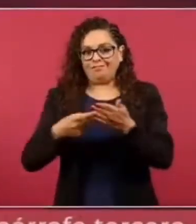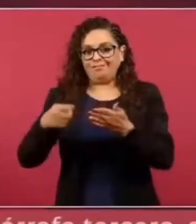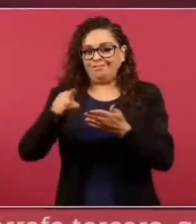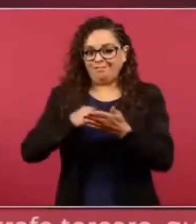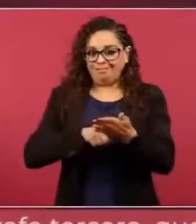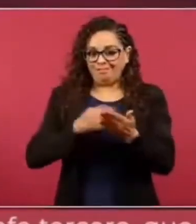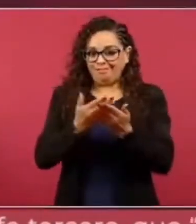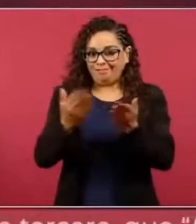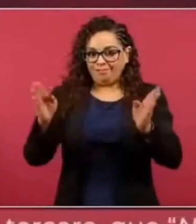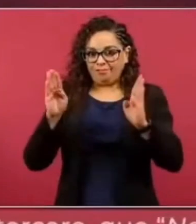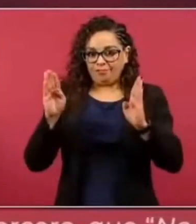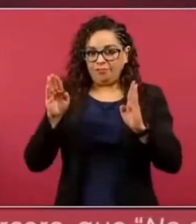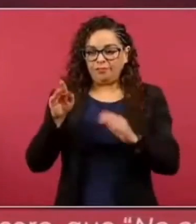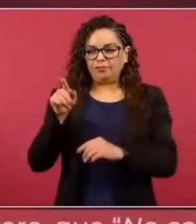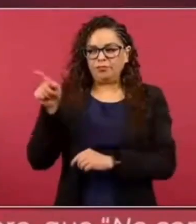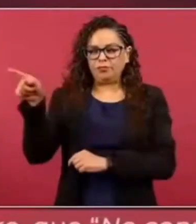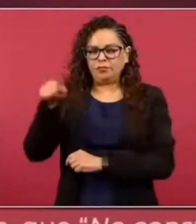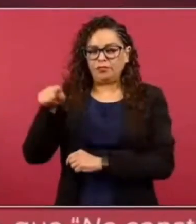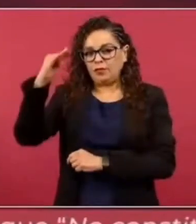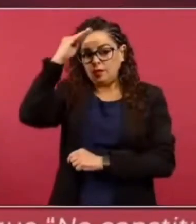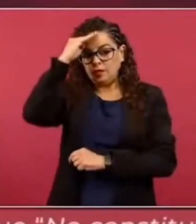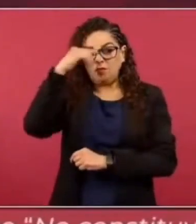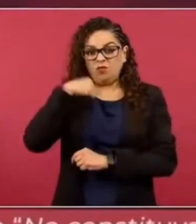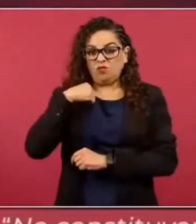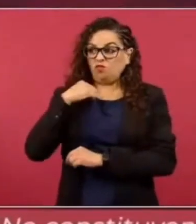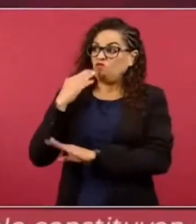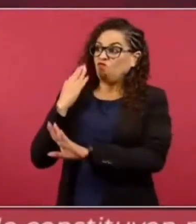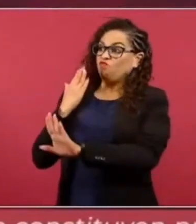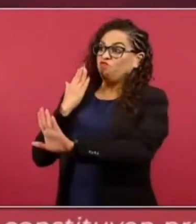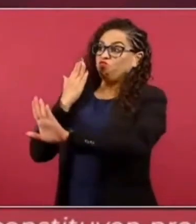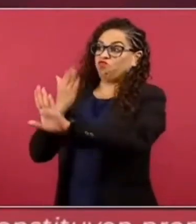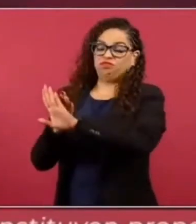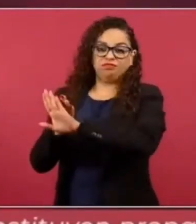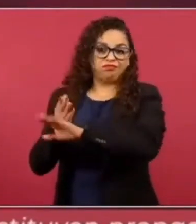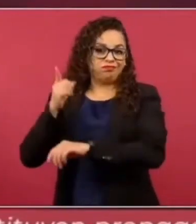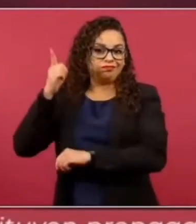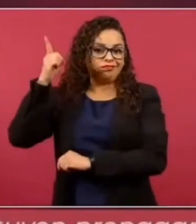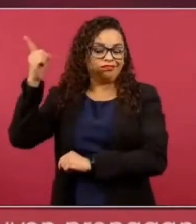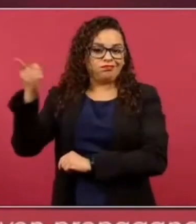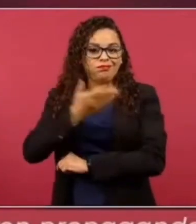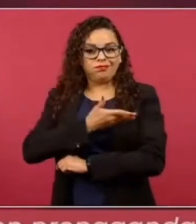Pensaban que yo me le iba a lanzar con todo al presidente Trump.